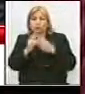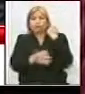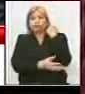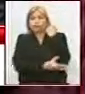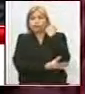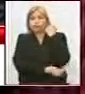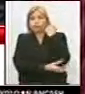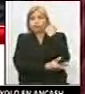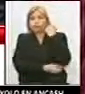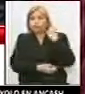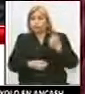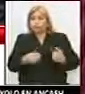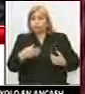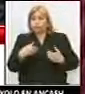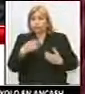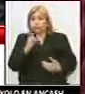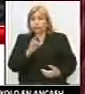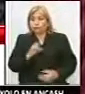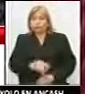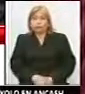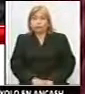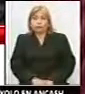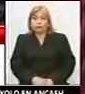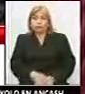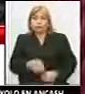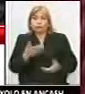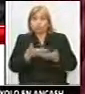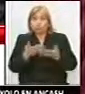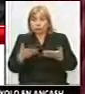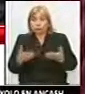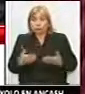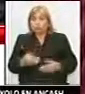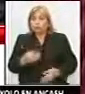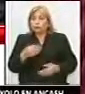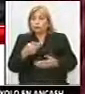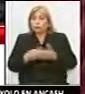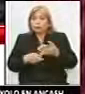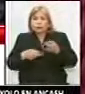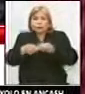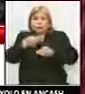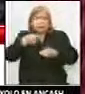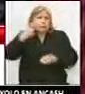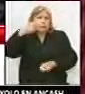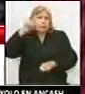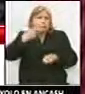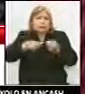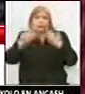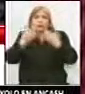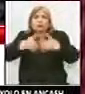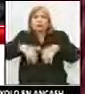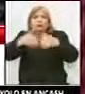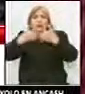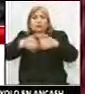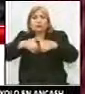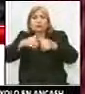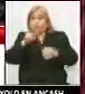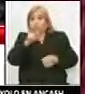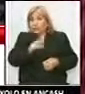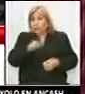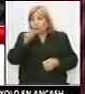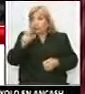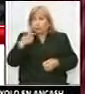utiliza, después que los regulariza, entre comillas, lo vende millones para empresas. Esta gente la hemos